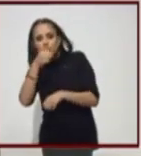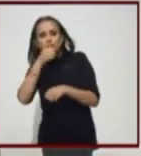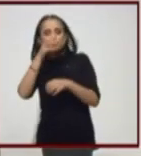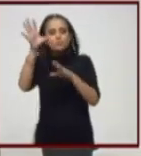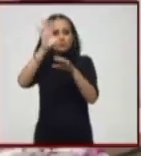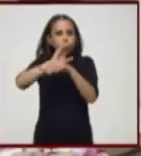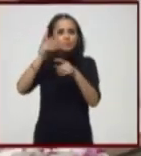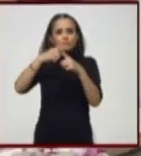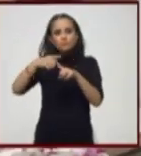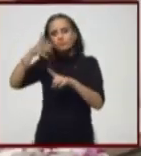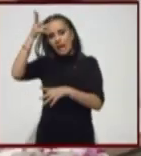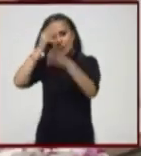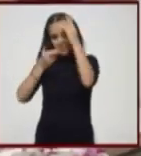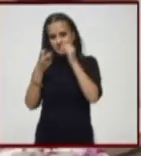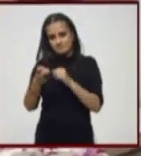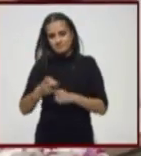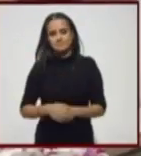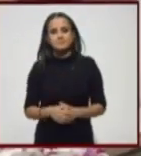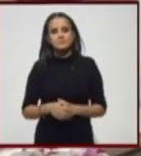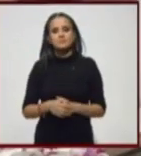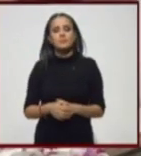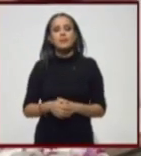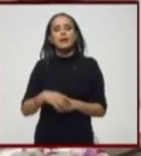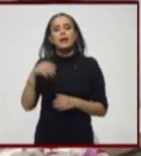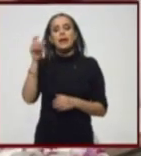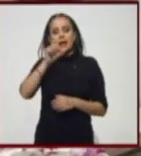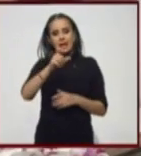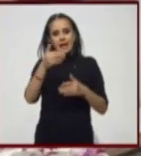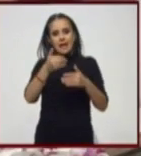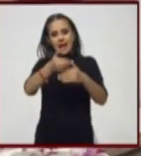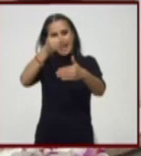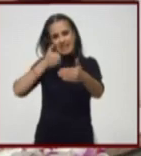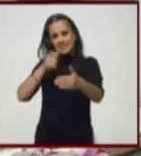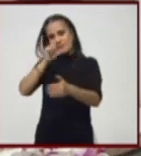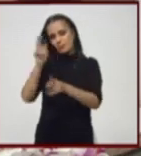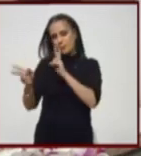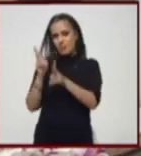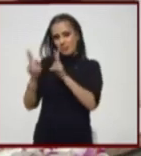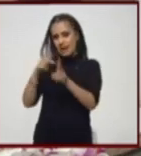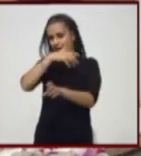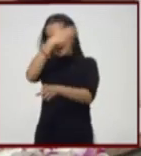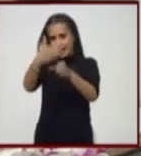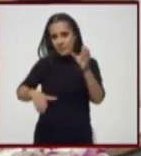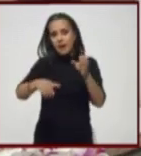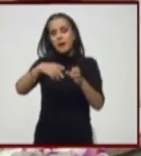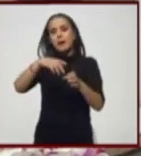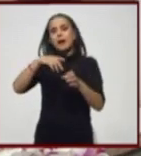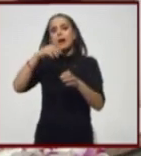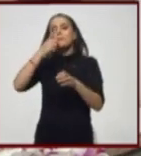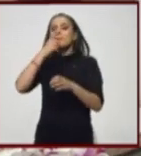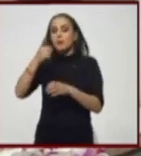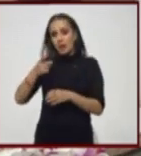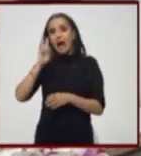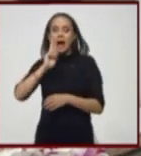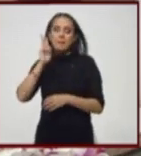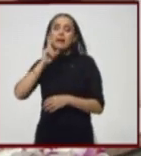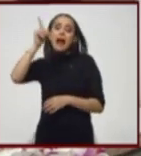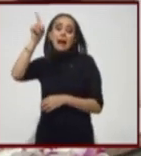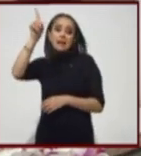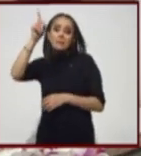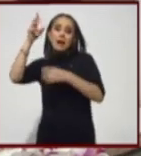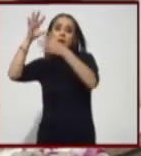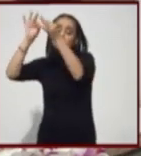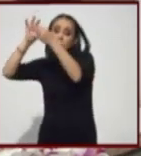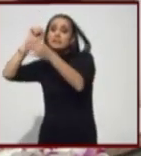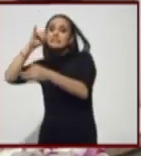con fuelle a ver si abres y bilal antes que acabe la conversación alguien nos puede decir si están aquí estás ahora que